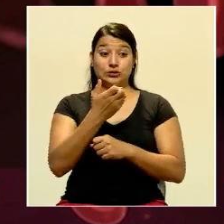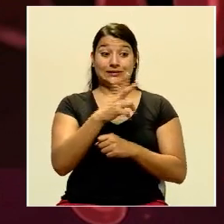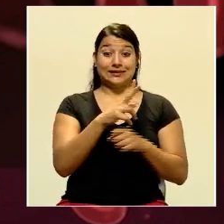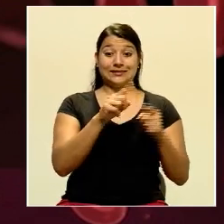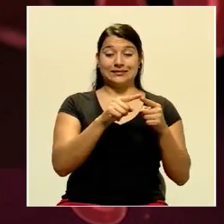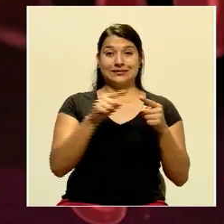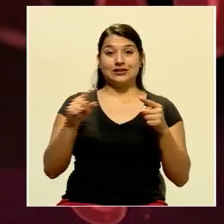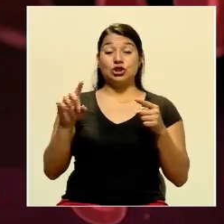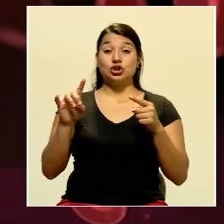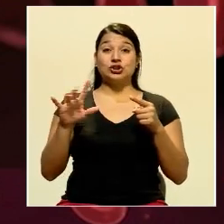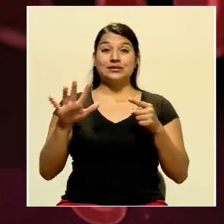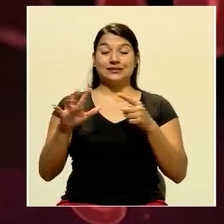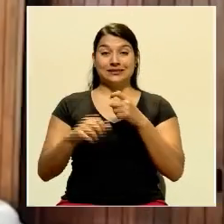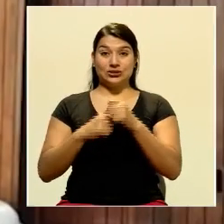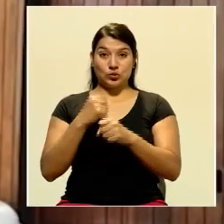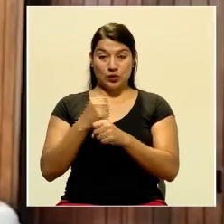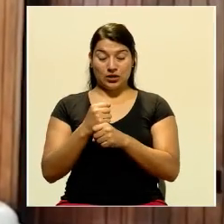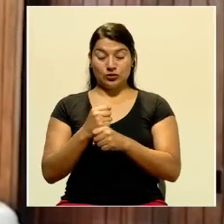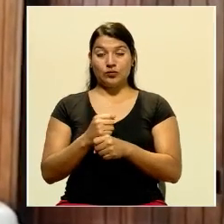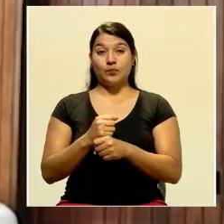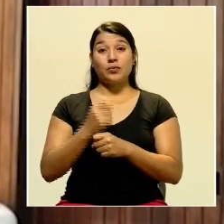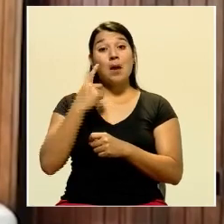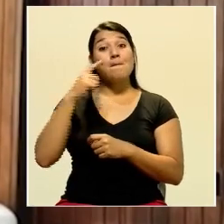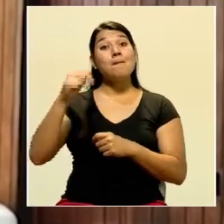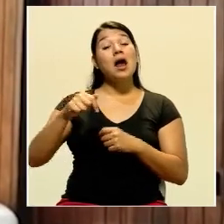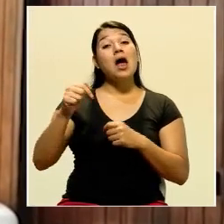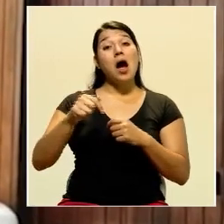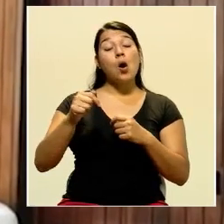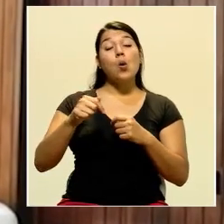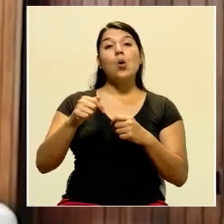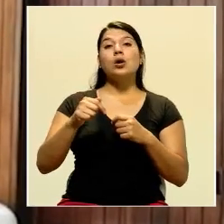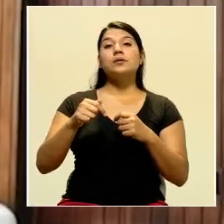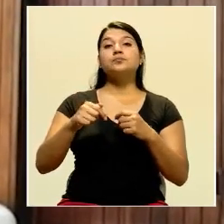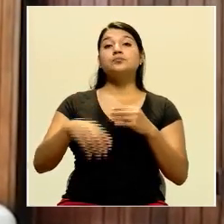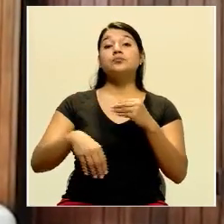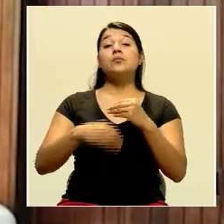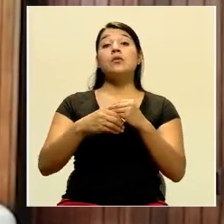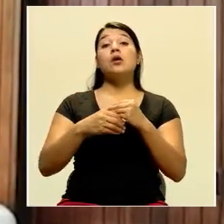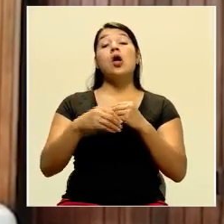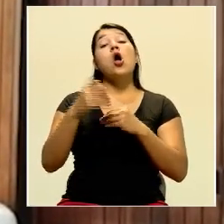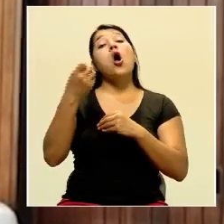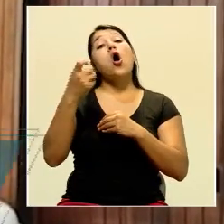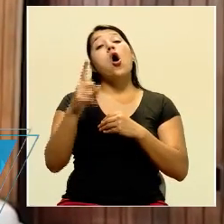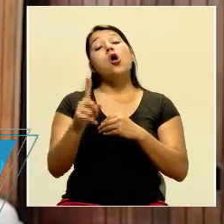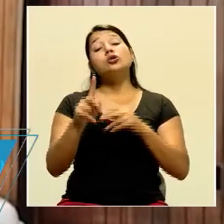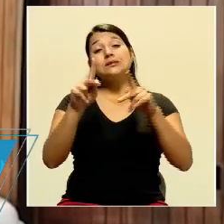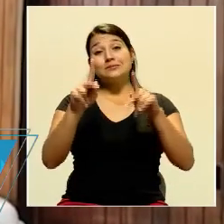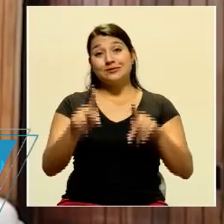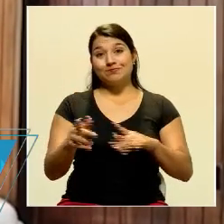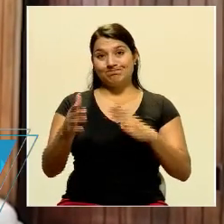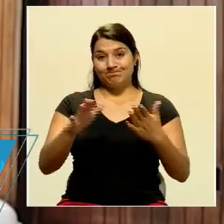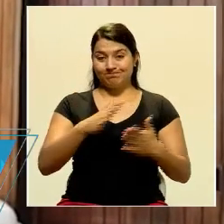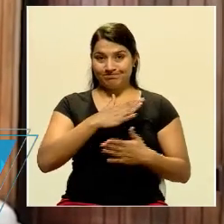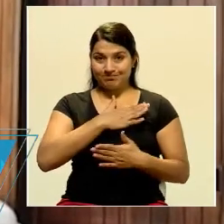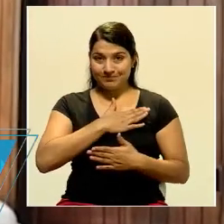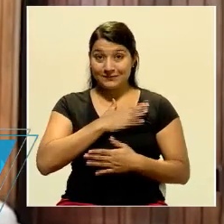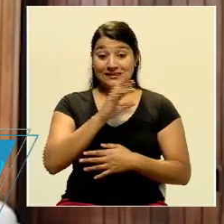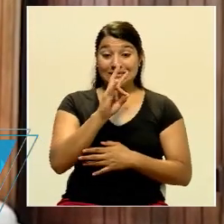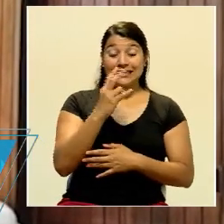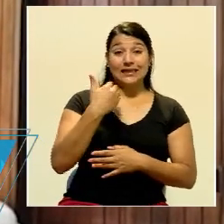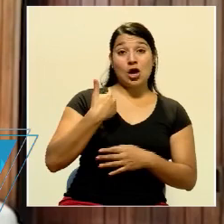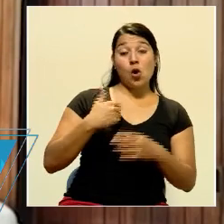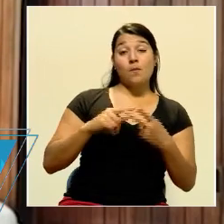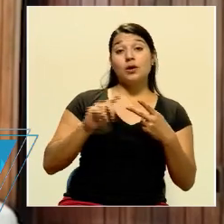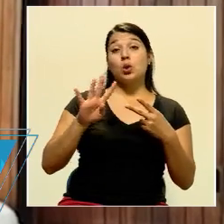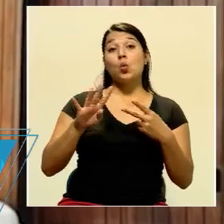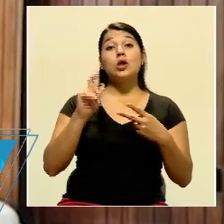13 a 85 años. Para hoy se reporta un total de 11 lamentables fallecimientos, 7 hombres y